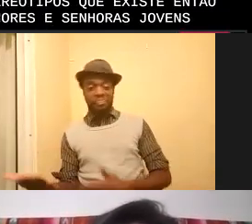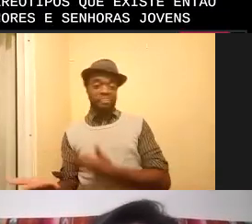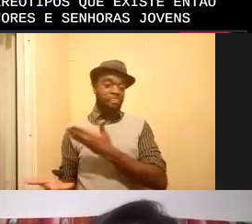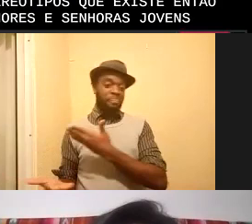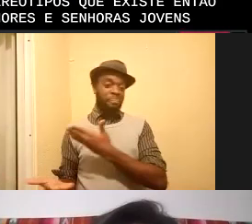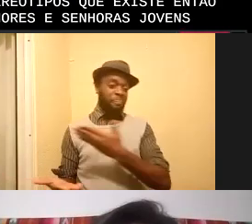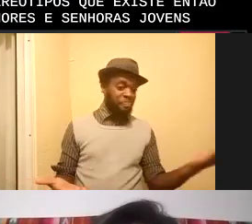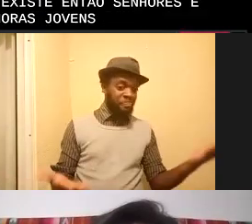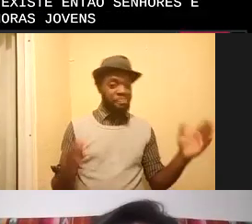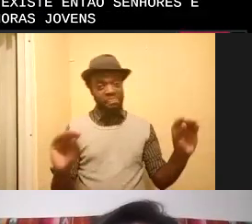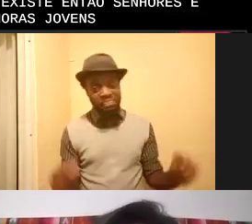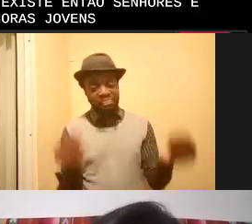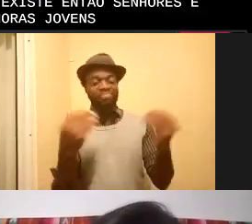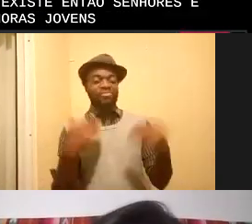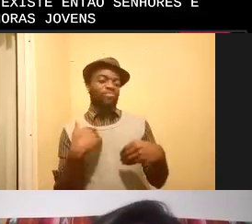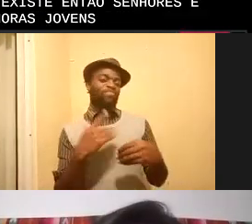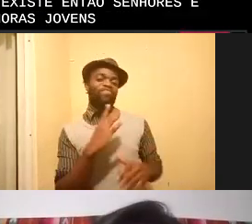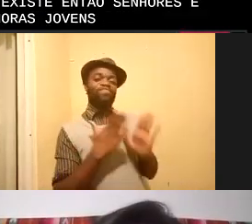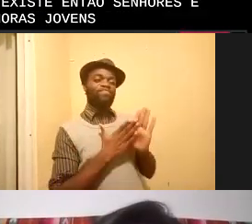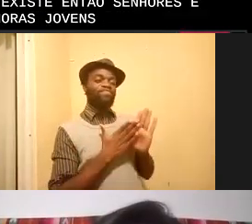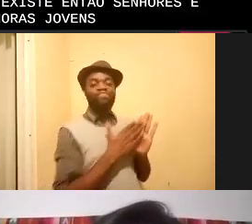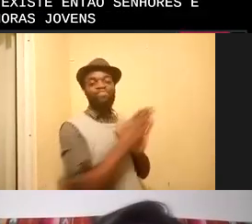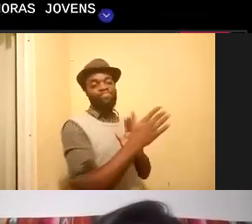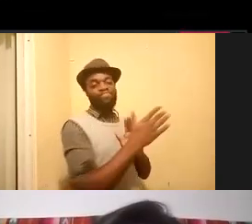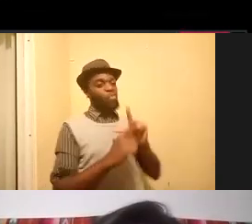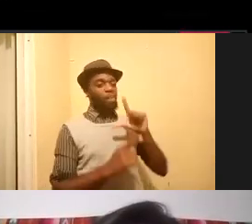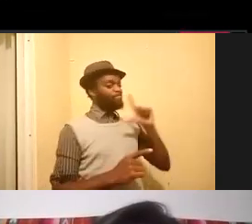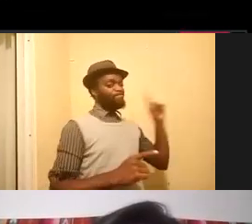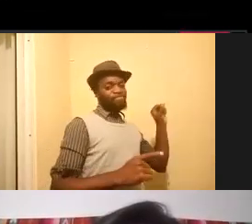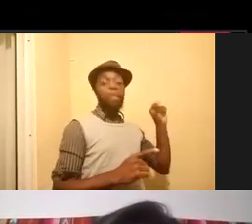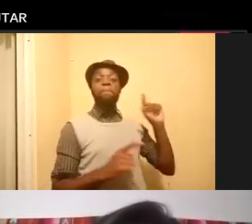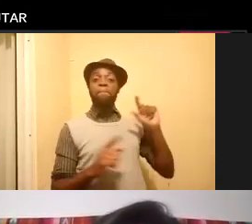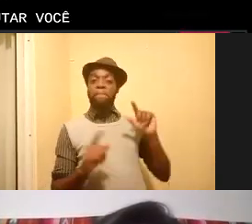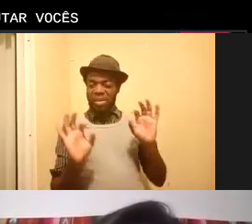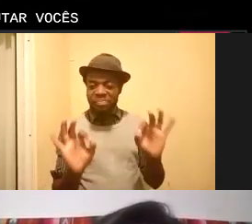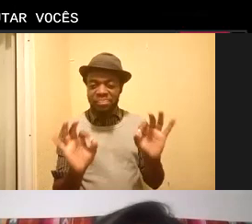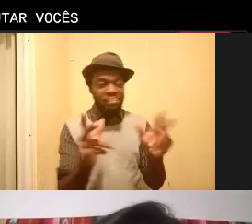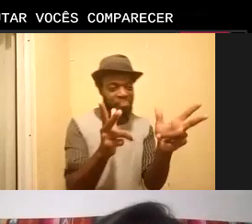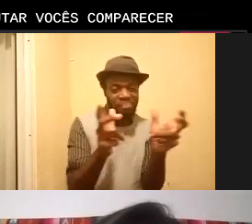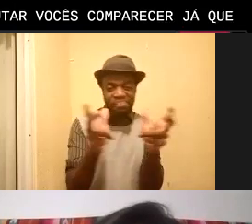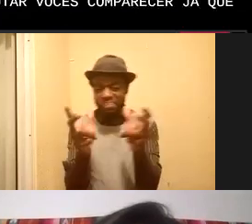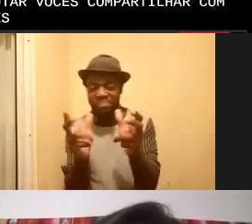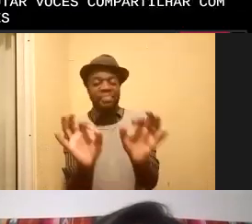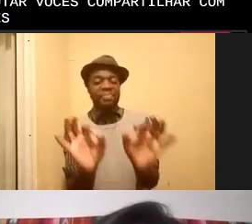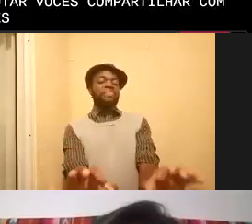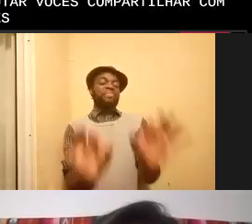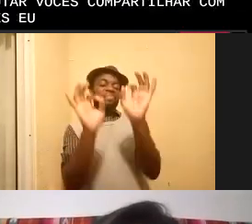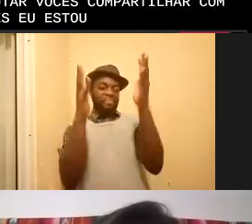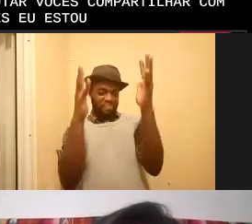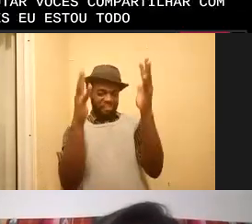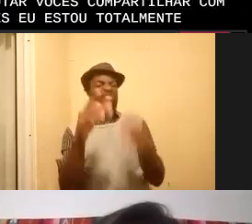tengo que retirar y ha sido un gusto para mí escucharles. Estoy 100% segura que van a